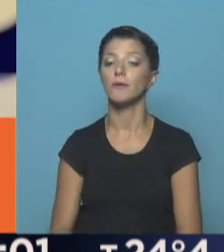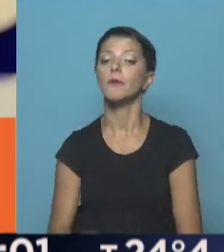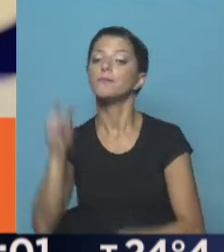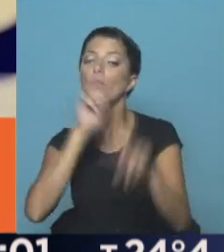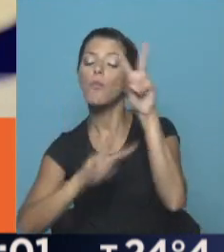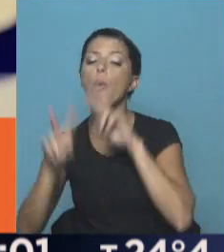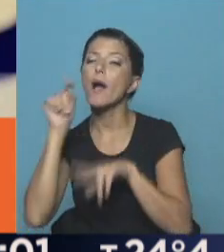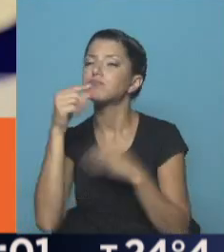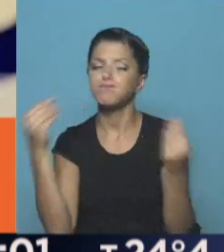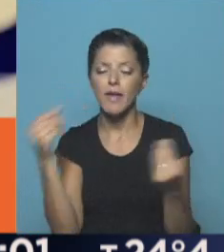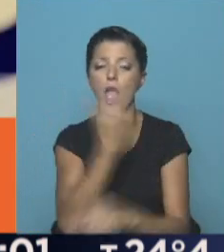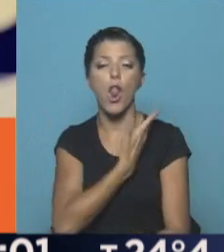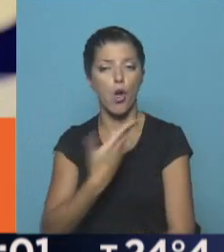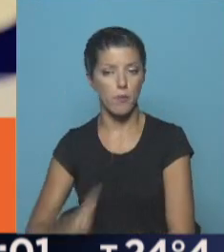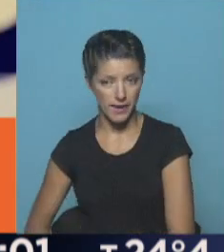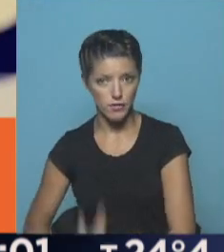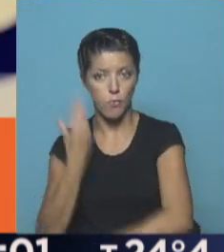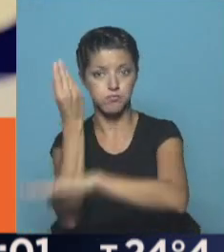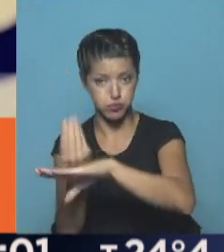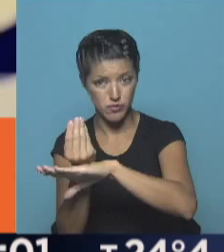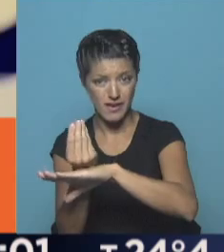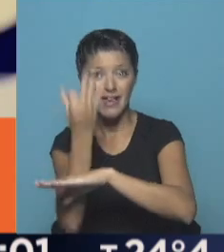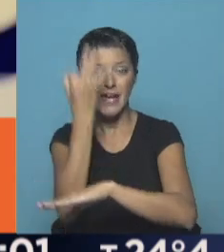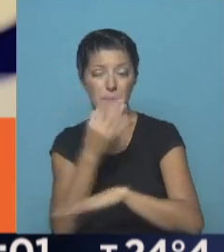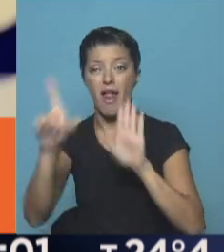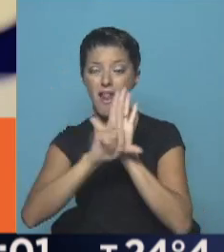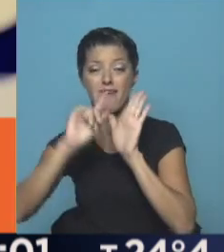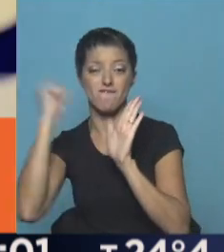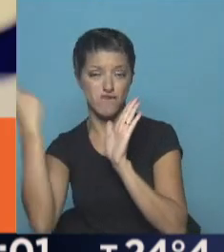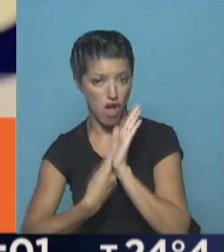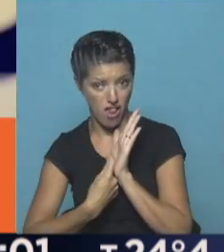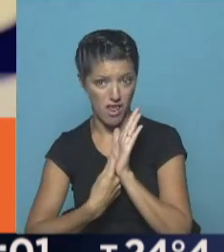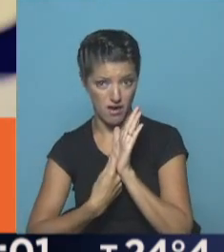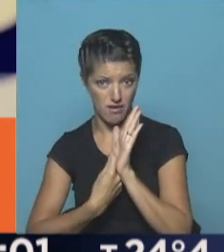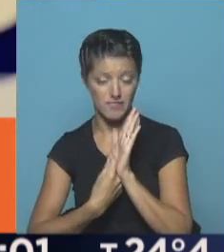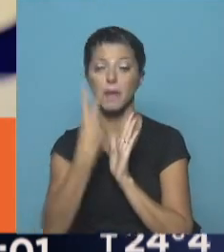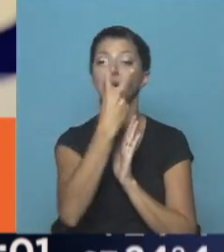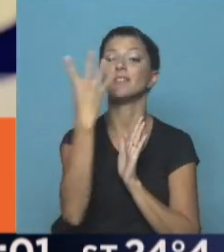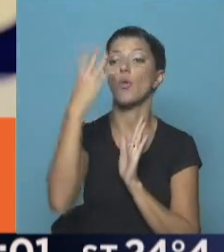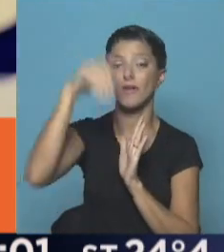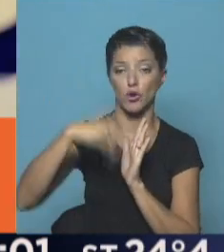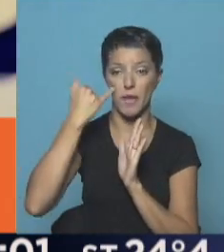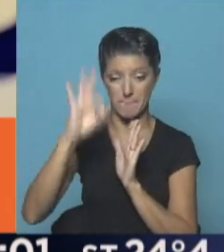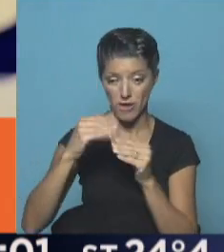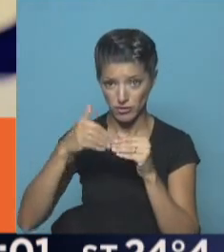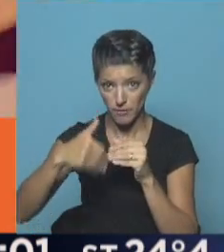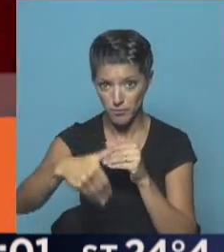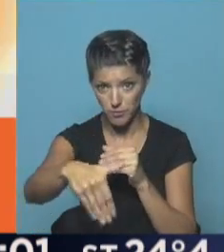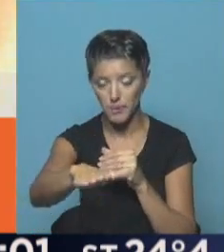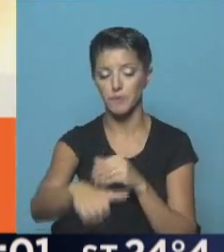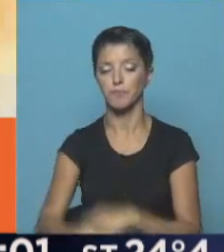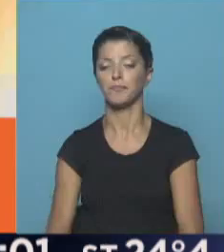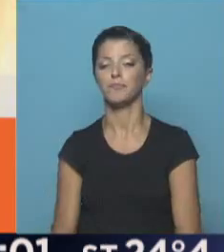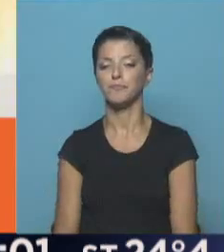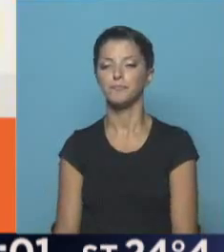un gobierno ilegítimo a partir del 24 de mayo próximo.